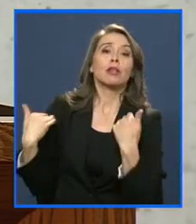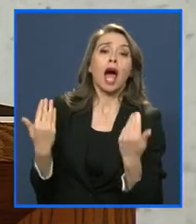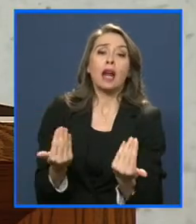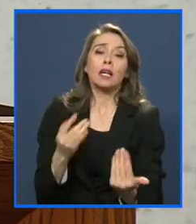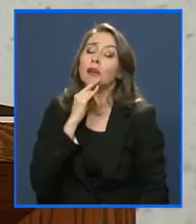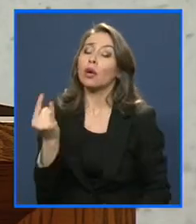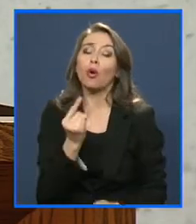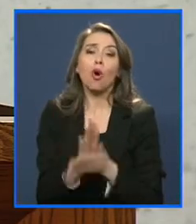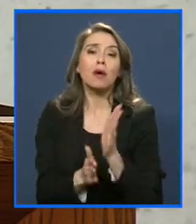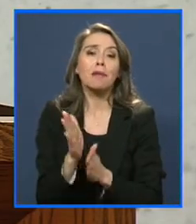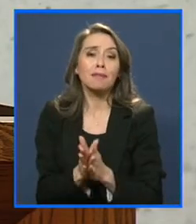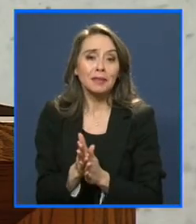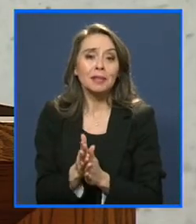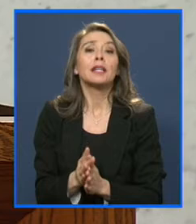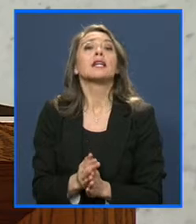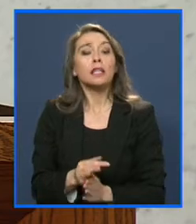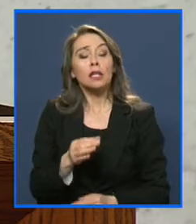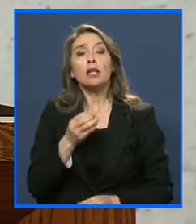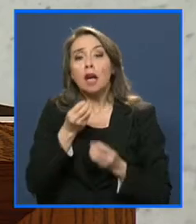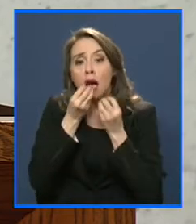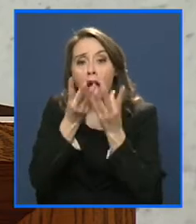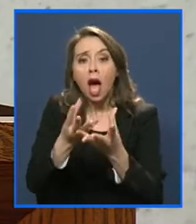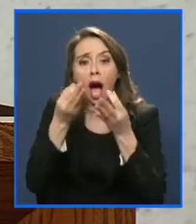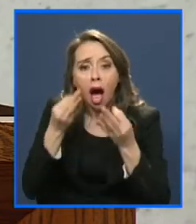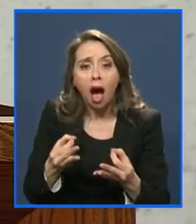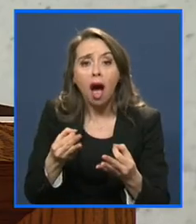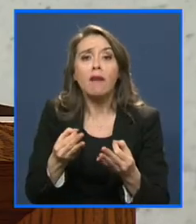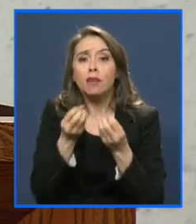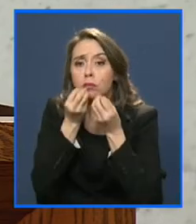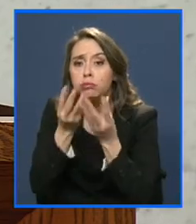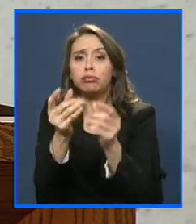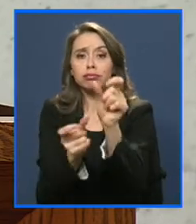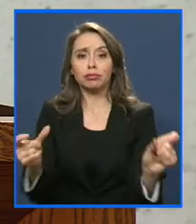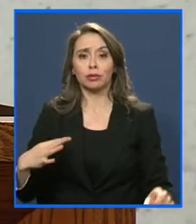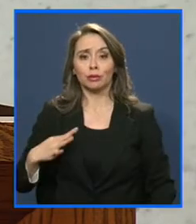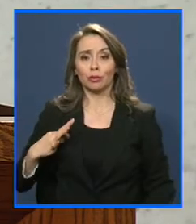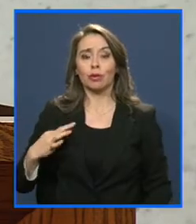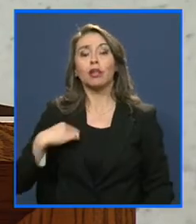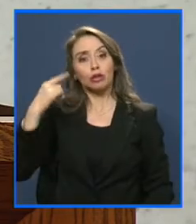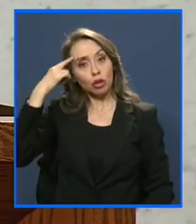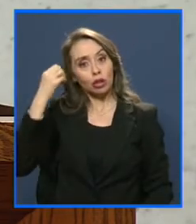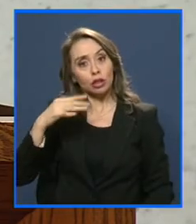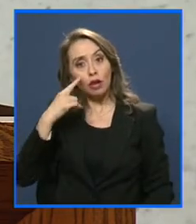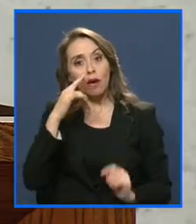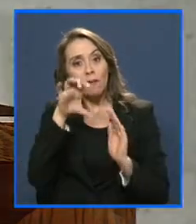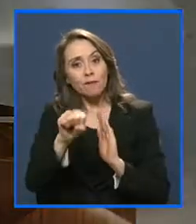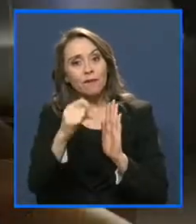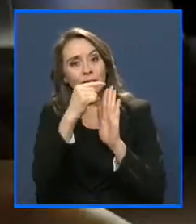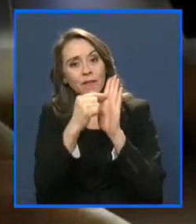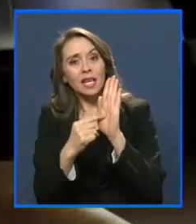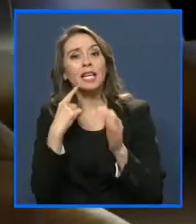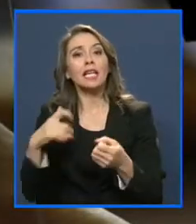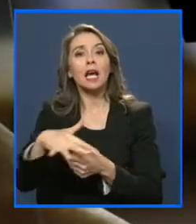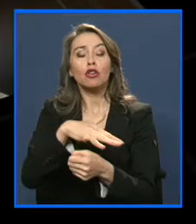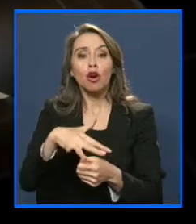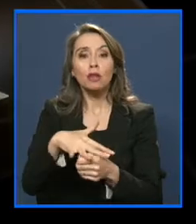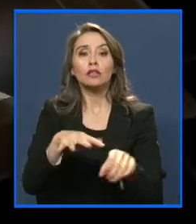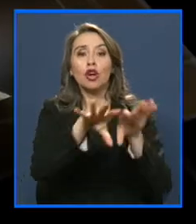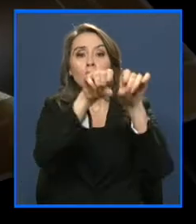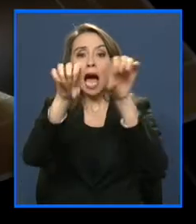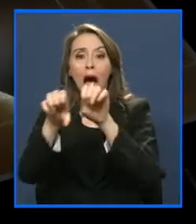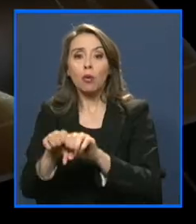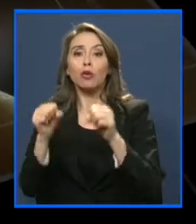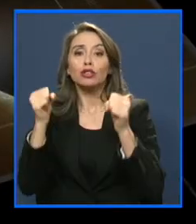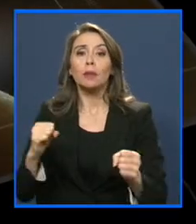y ello hay que decirlo con sinceridad a los ciudadanos por eso creo indispensable identificar las condiciones que se requieren para que los acuerdos sean